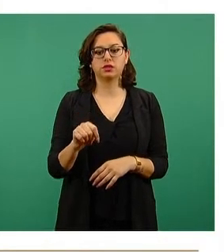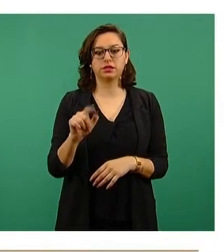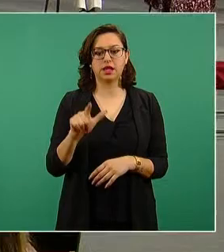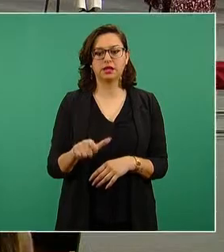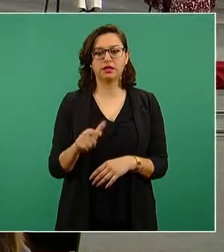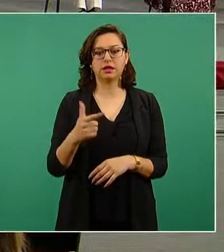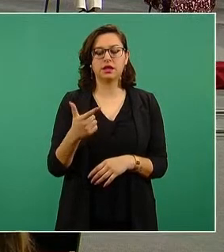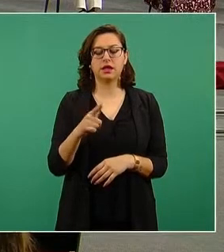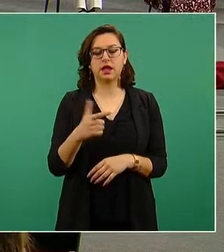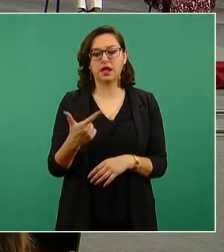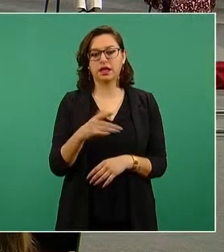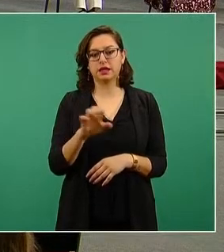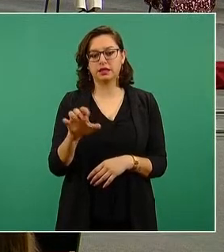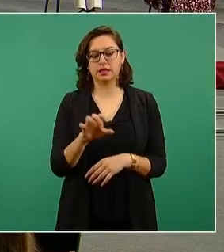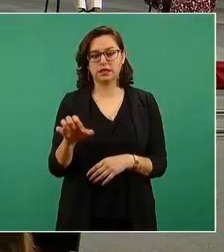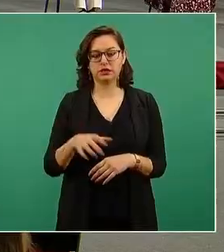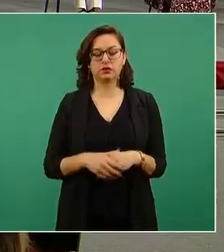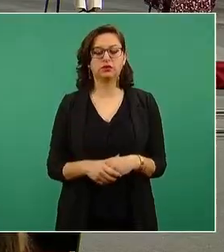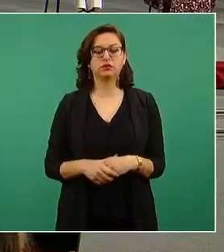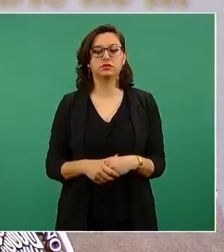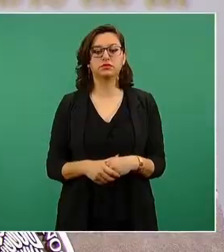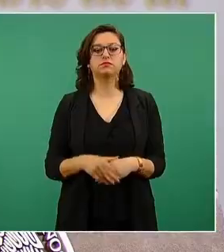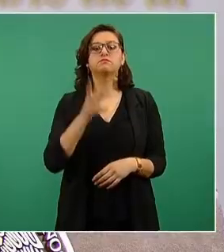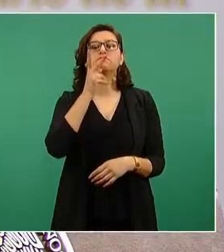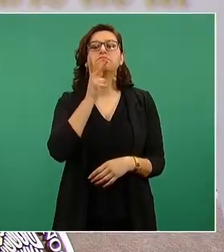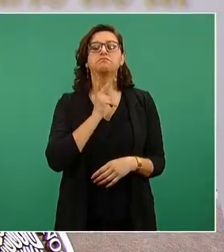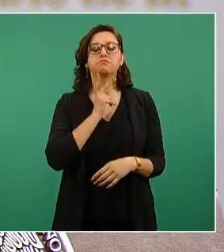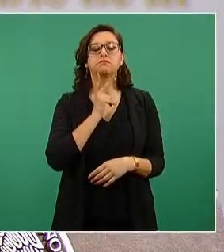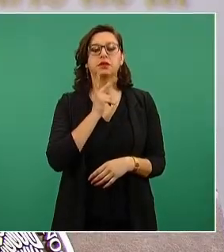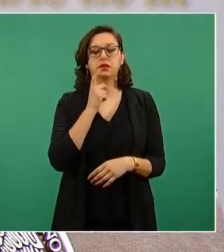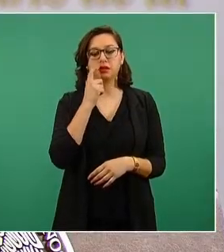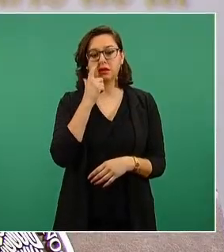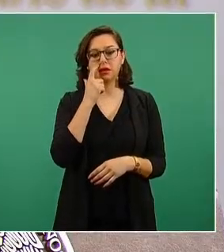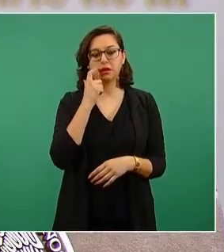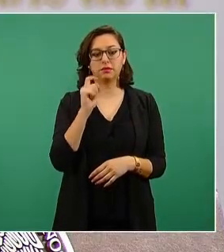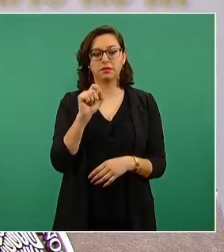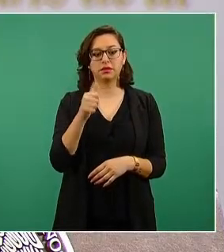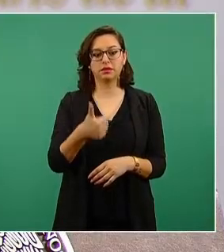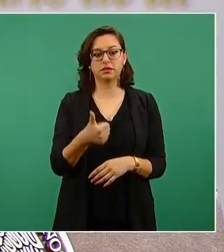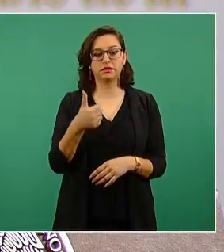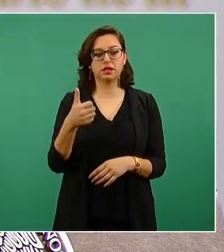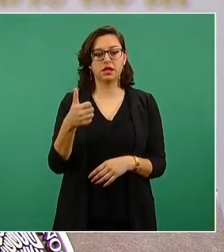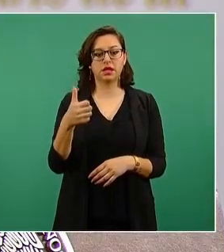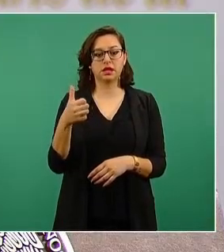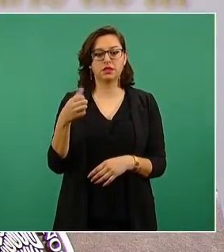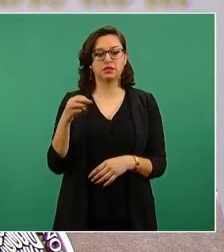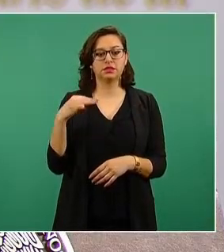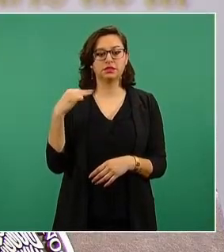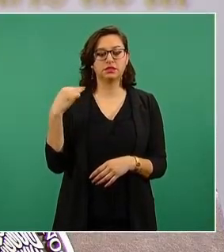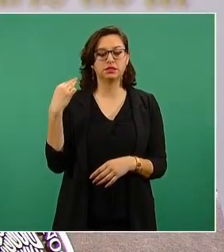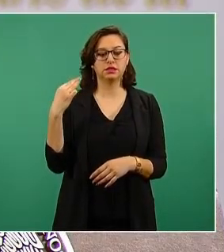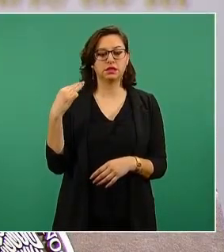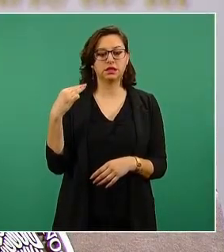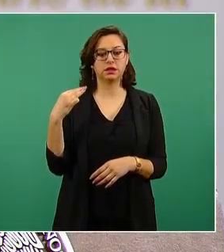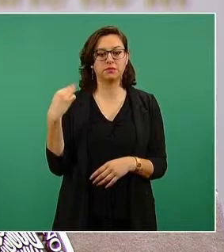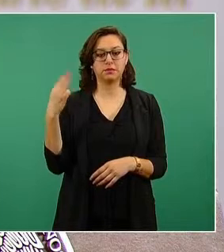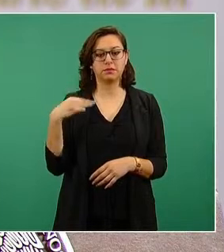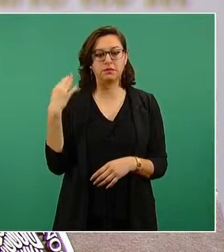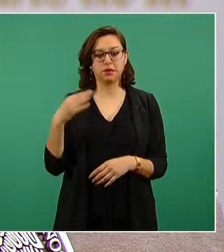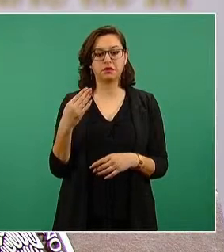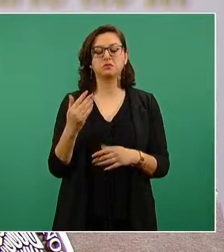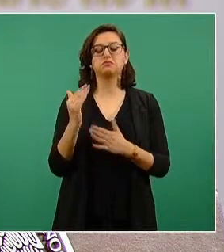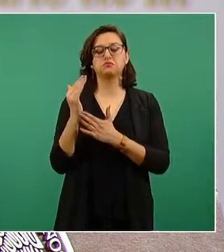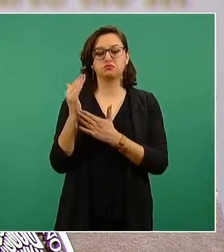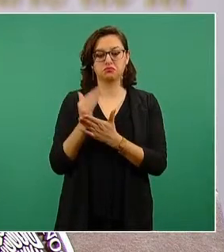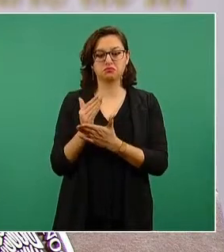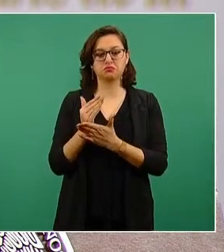En cuanto al precio de la mezcla mexicana de petróleo, con corte al 26 de marzo, nuevamente se observa un ligero descenso respecto a la semana